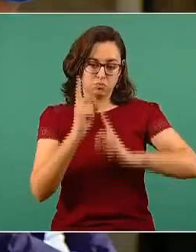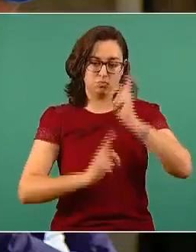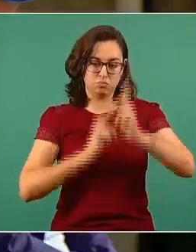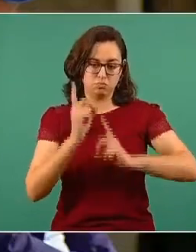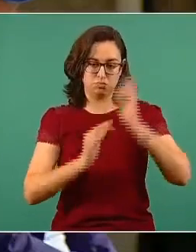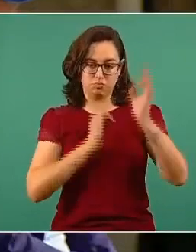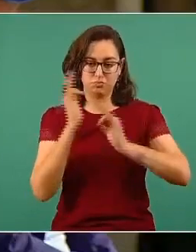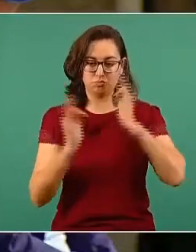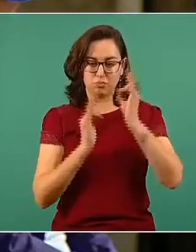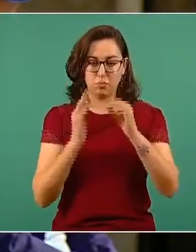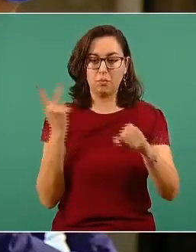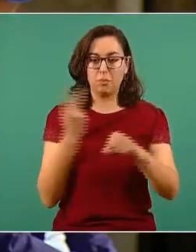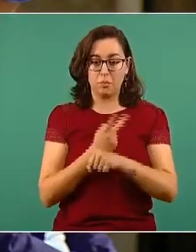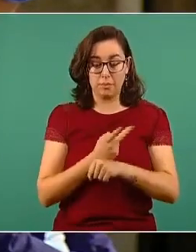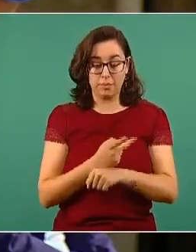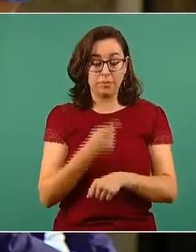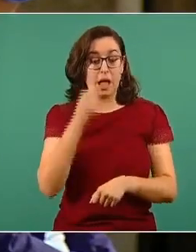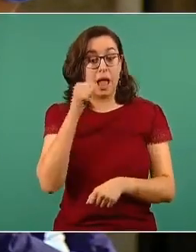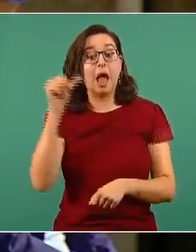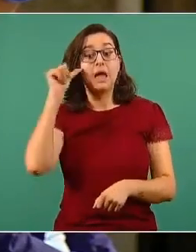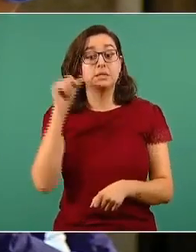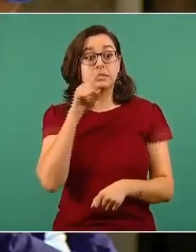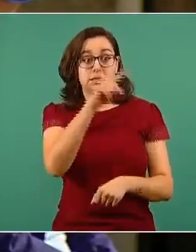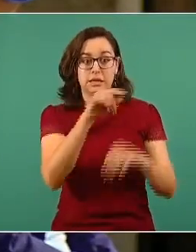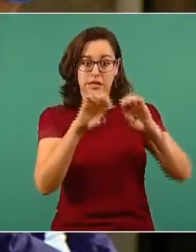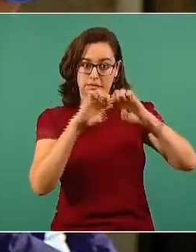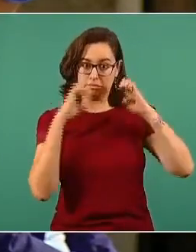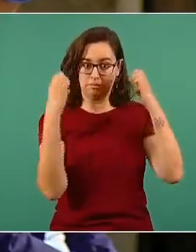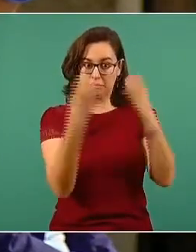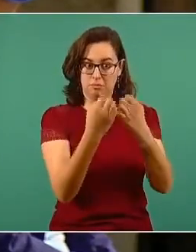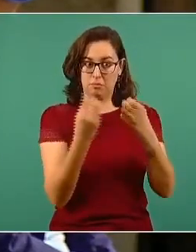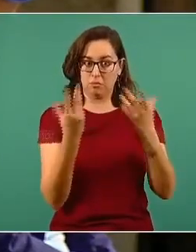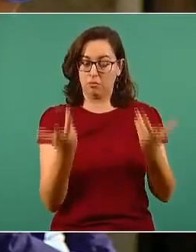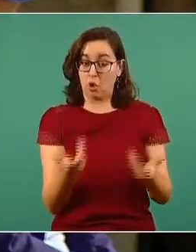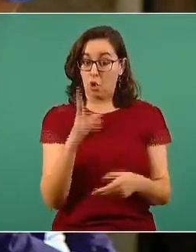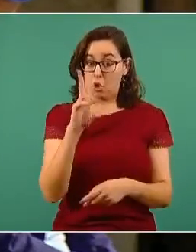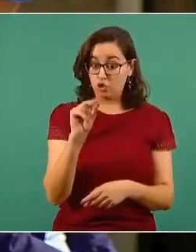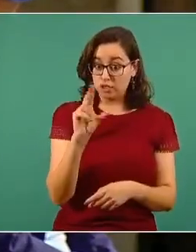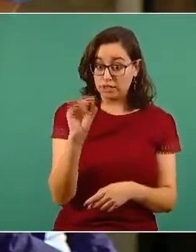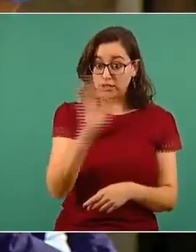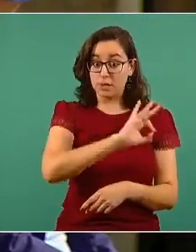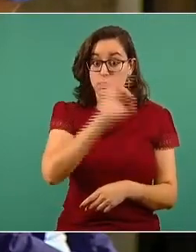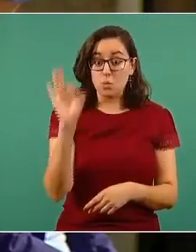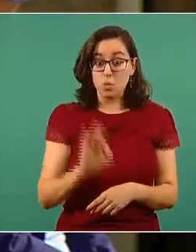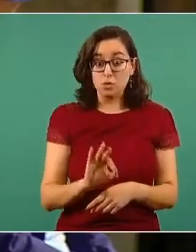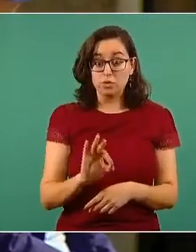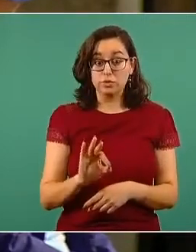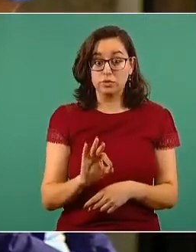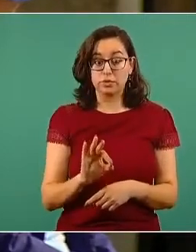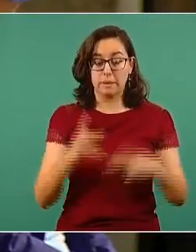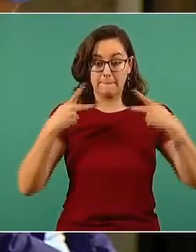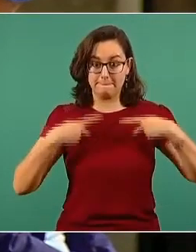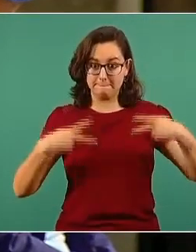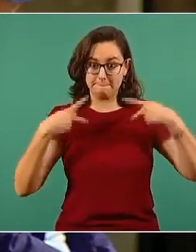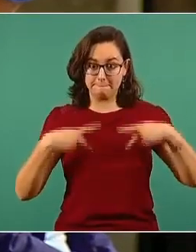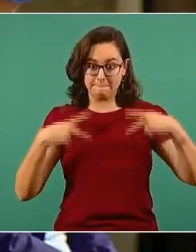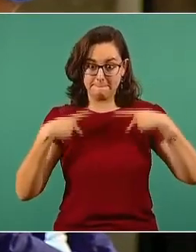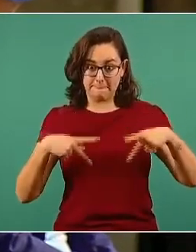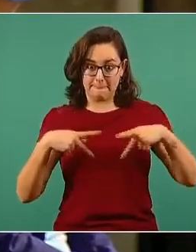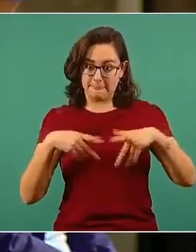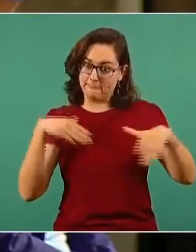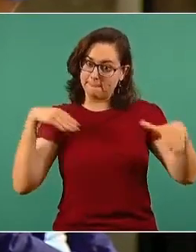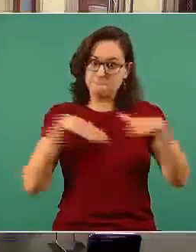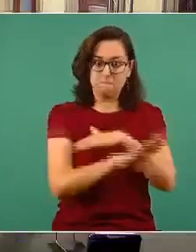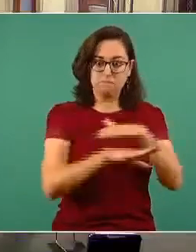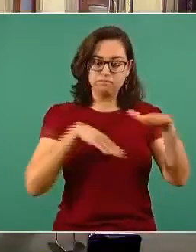el sobrecupo en el estadio, se dice que alrededor del 80% de la capacidad del